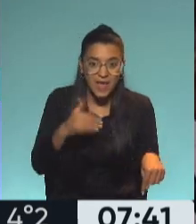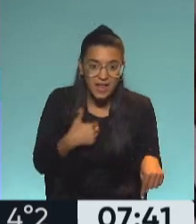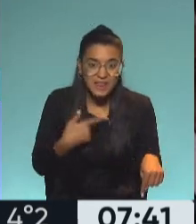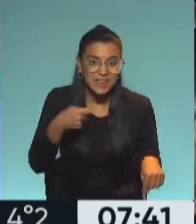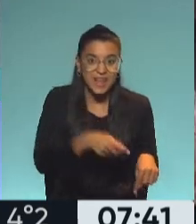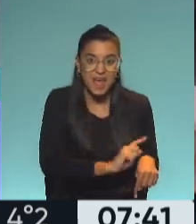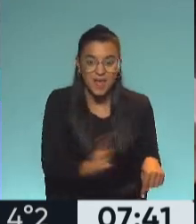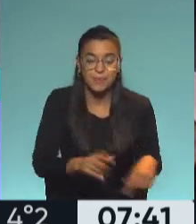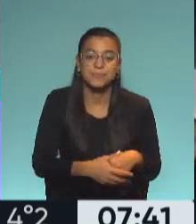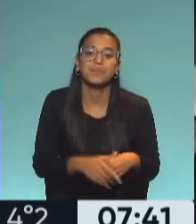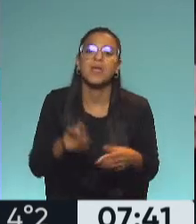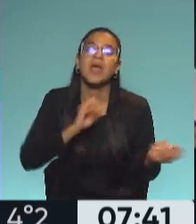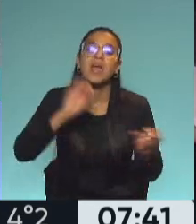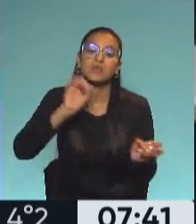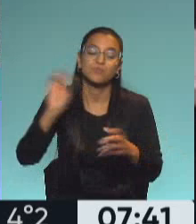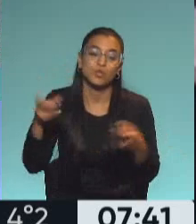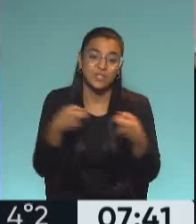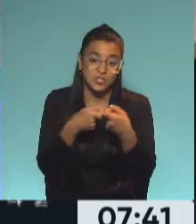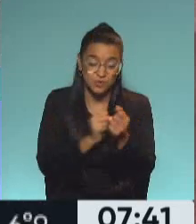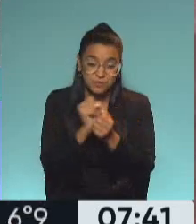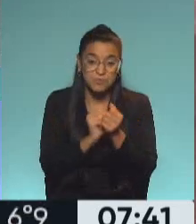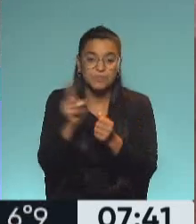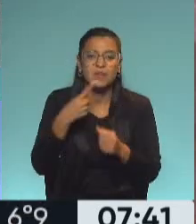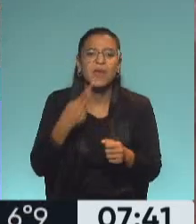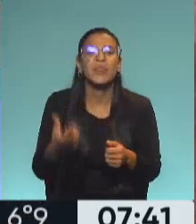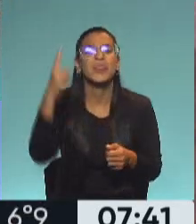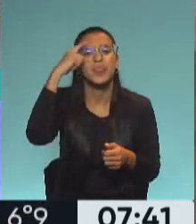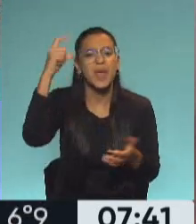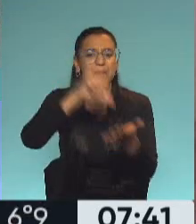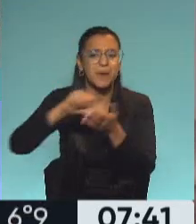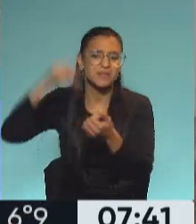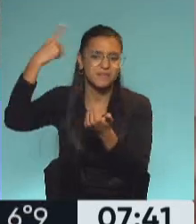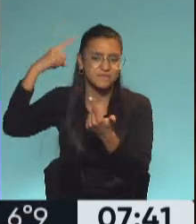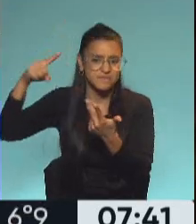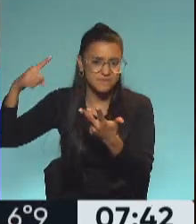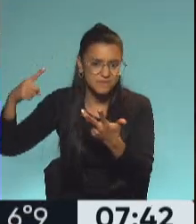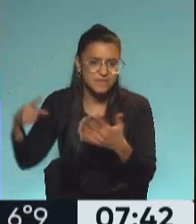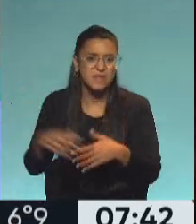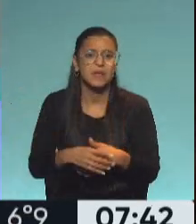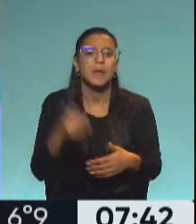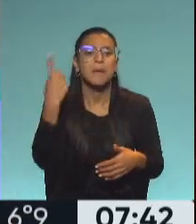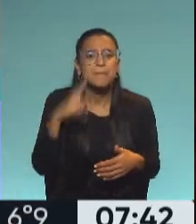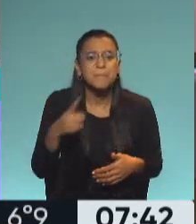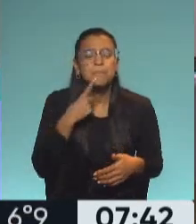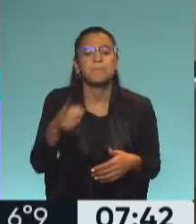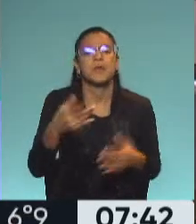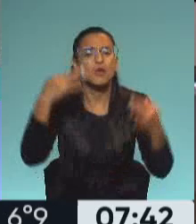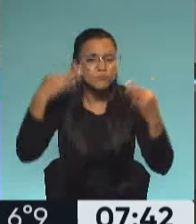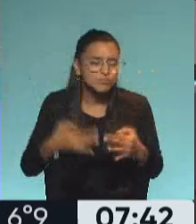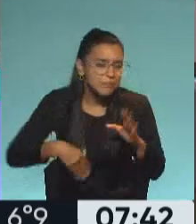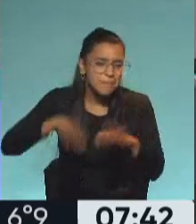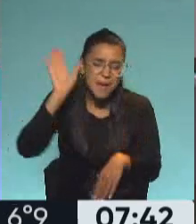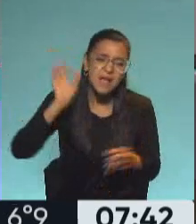Las exportaciones de las firmas denunciadas tuvieron como destino más de 10 países diferentes, pero los embarques se despacharon